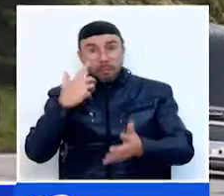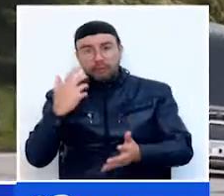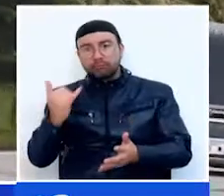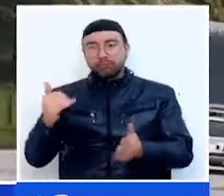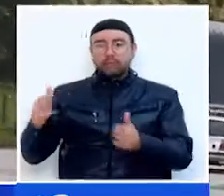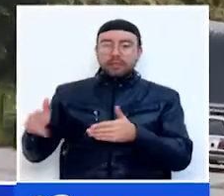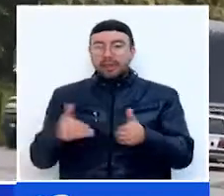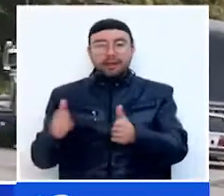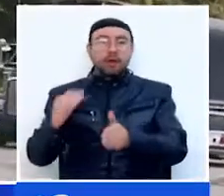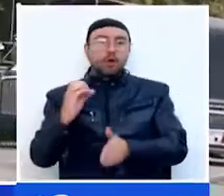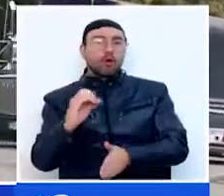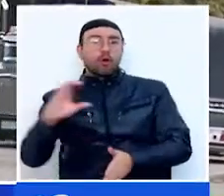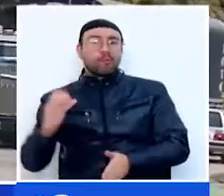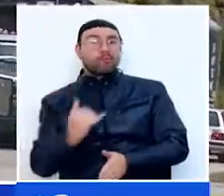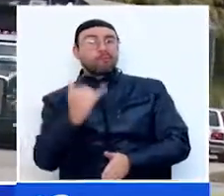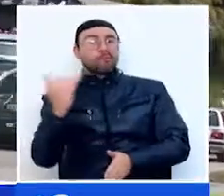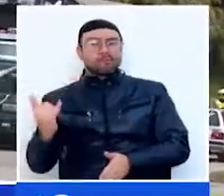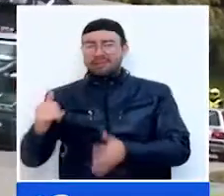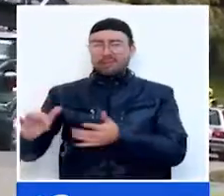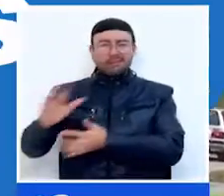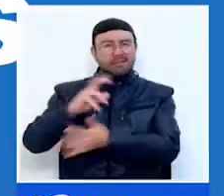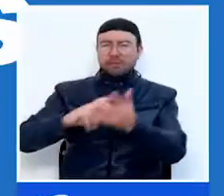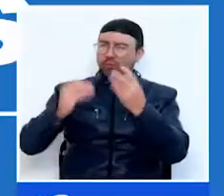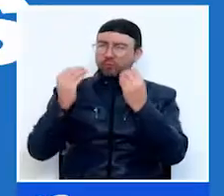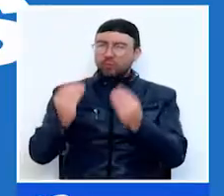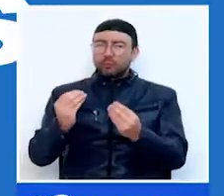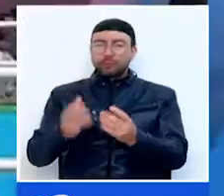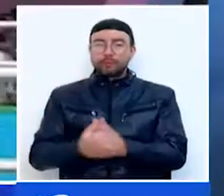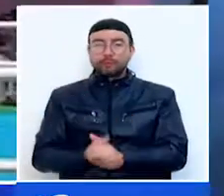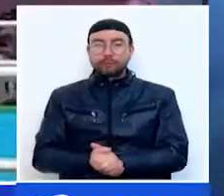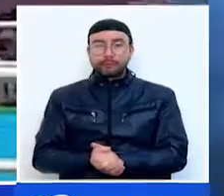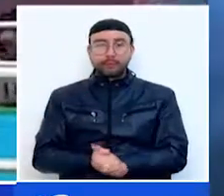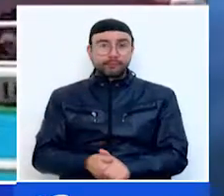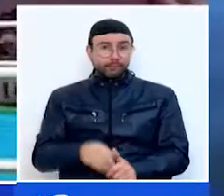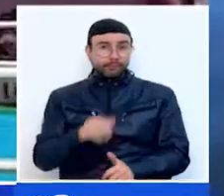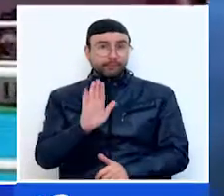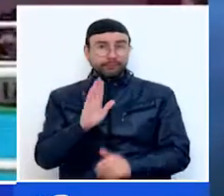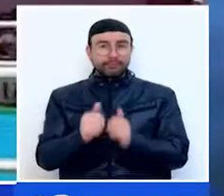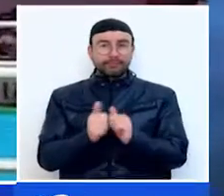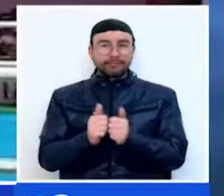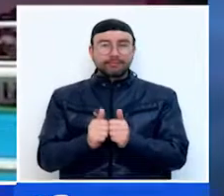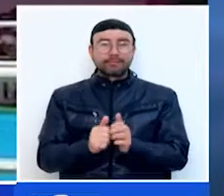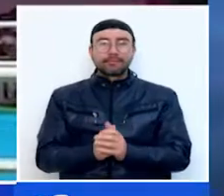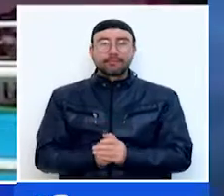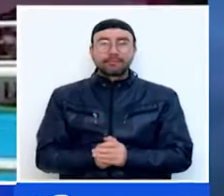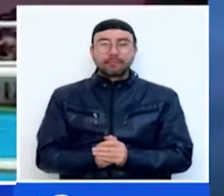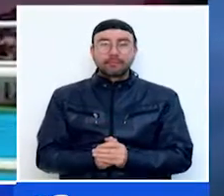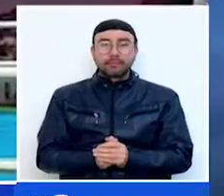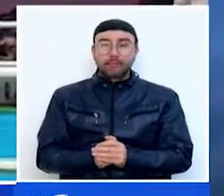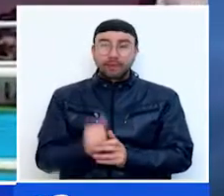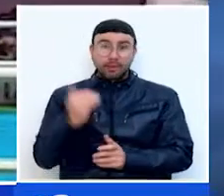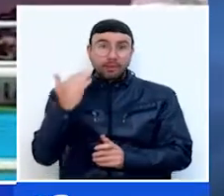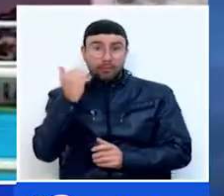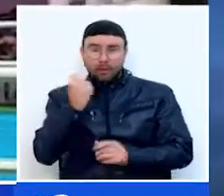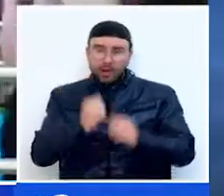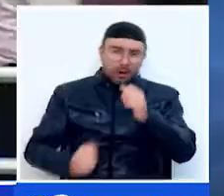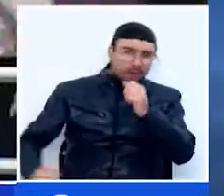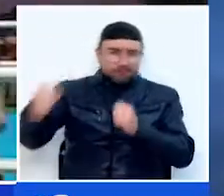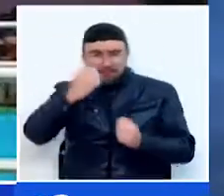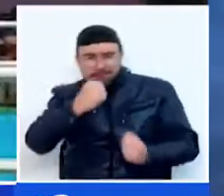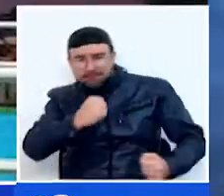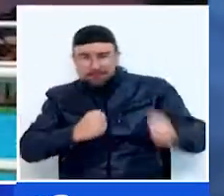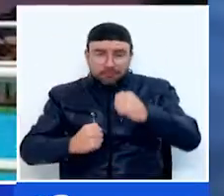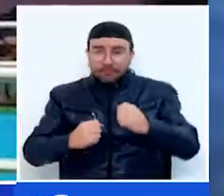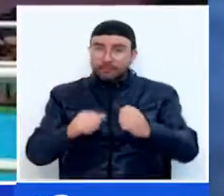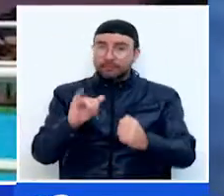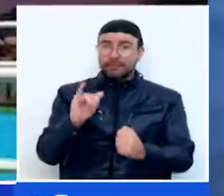del occidente del departamento. Y en los deportes, la boxeadora risaraldense Jenny